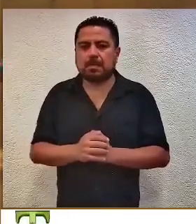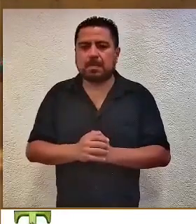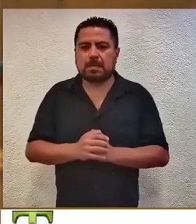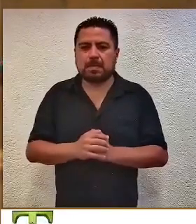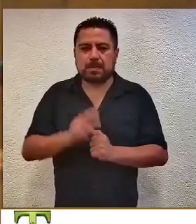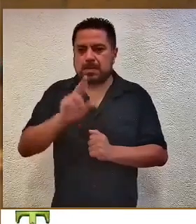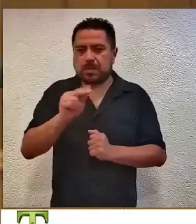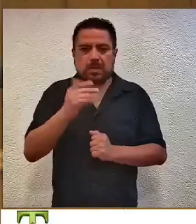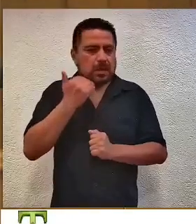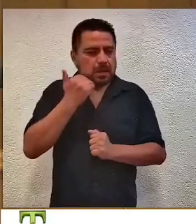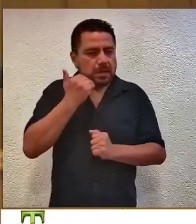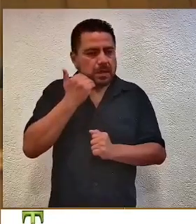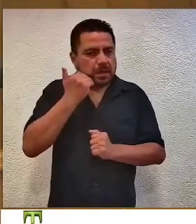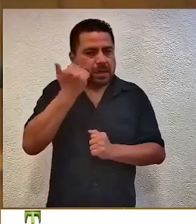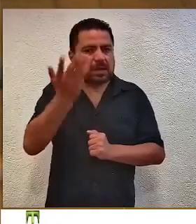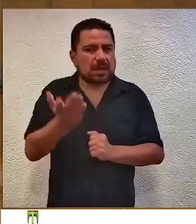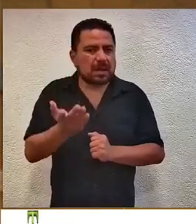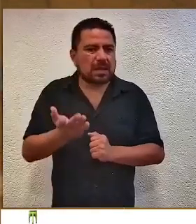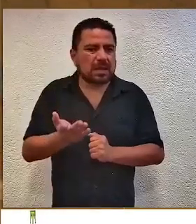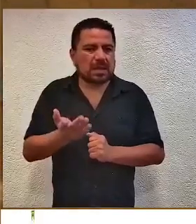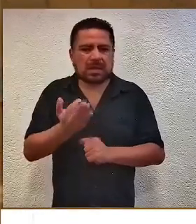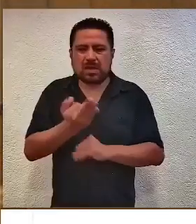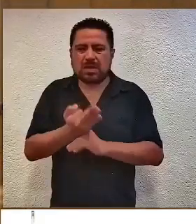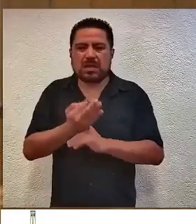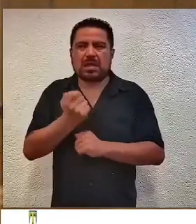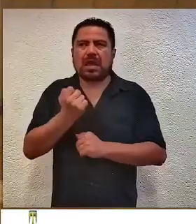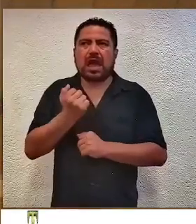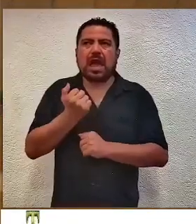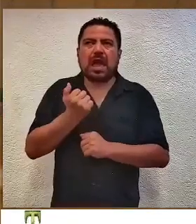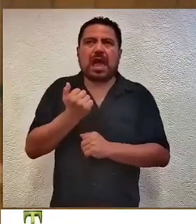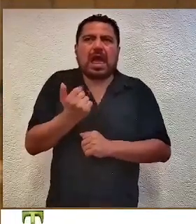no quiero que quede algo